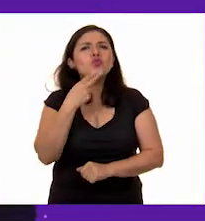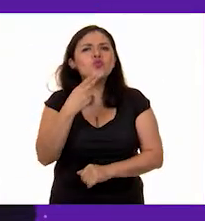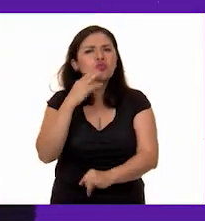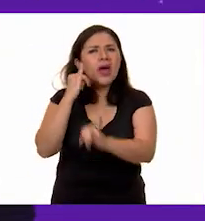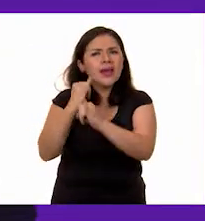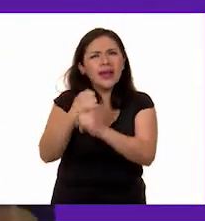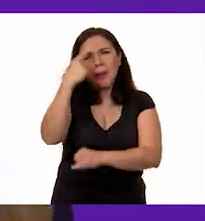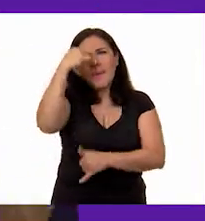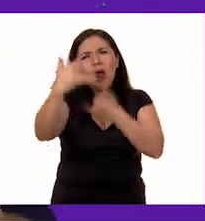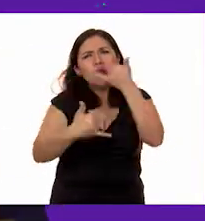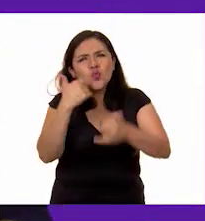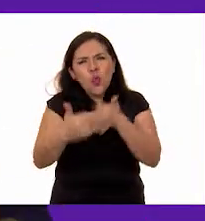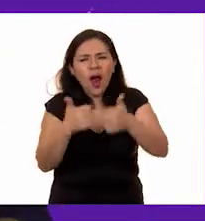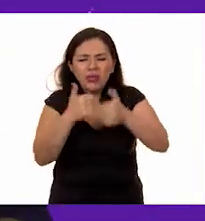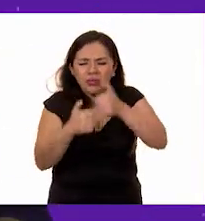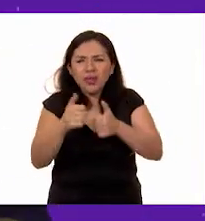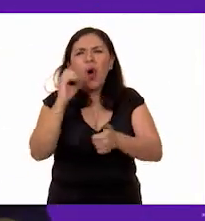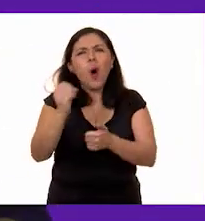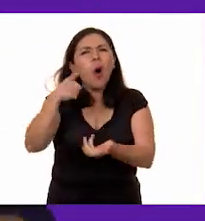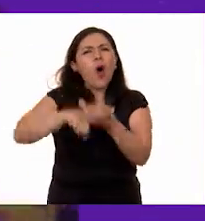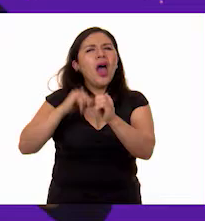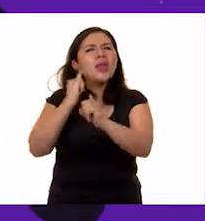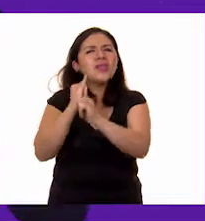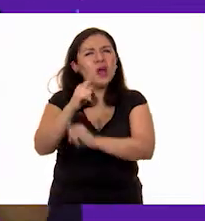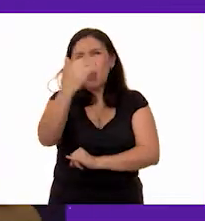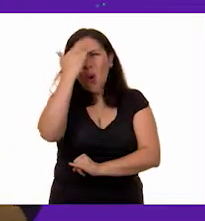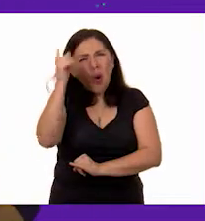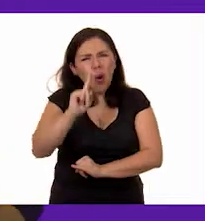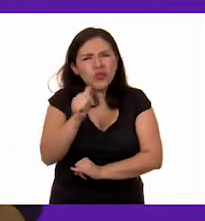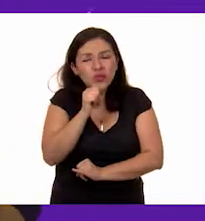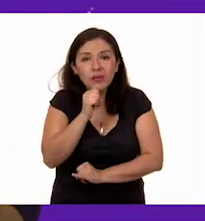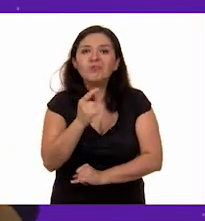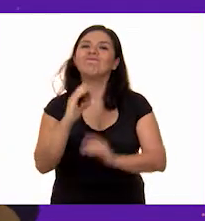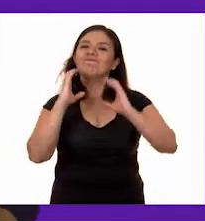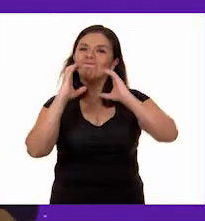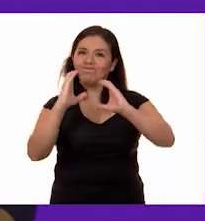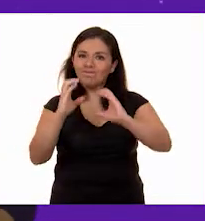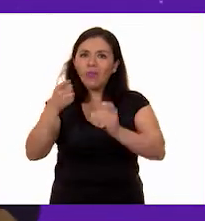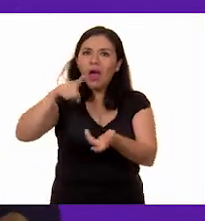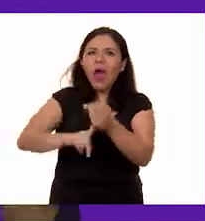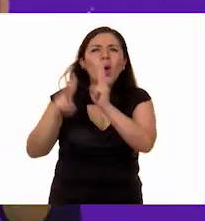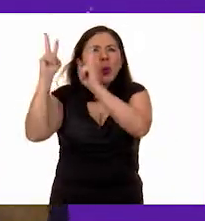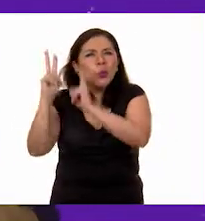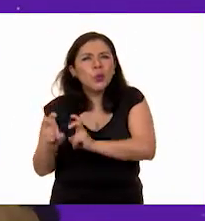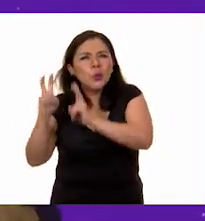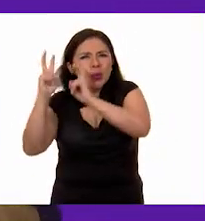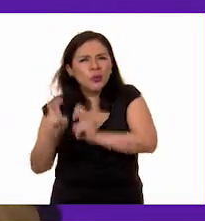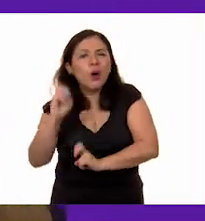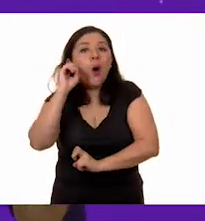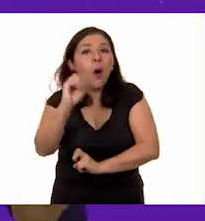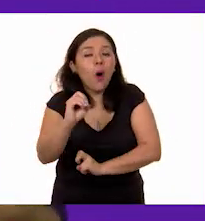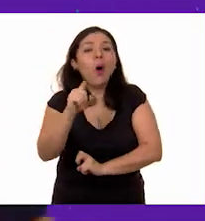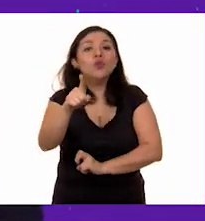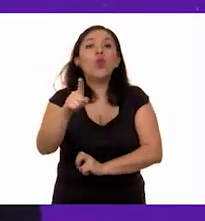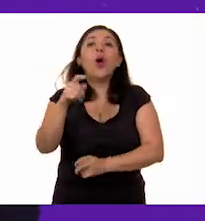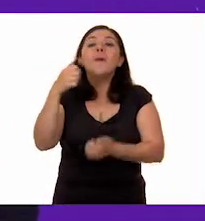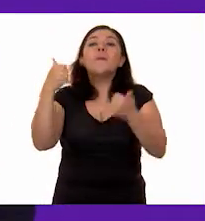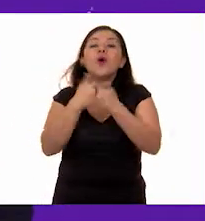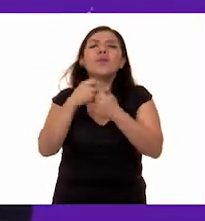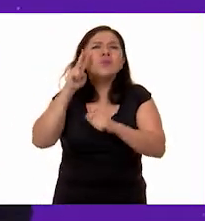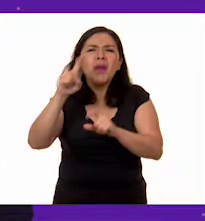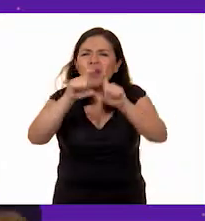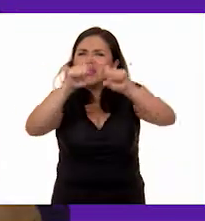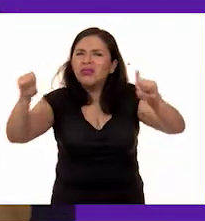páginas de videojuegos o sitios web que no conozcas, ten mucho cuidado con aquello que descargas y sobre todo con aquellos